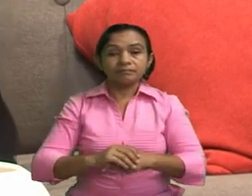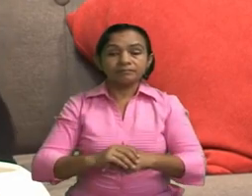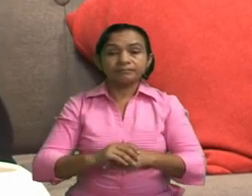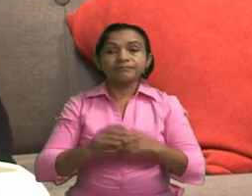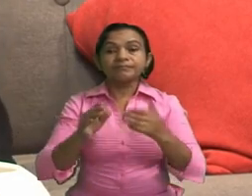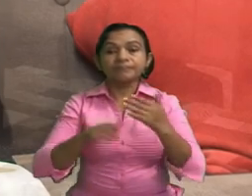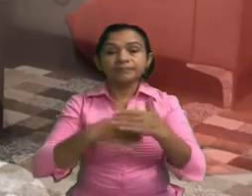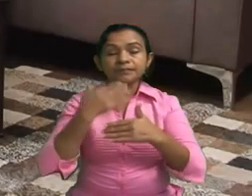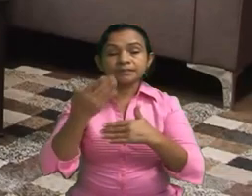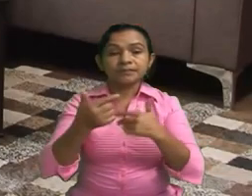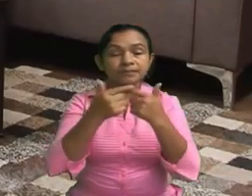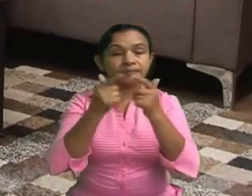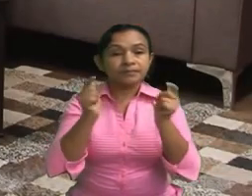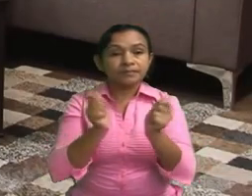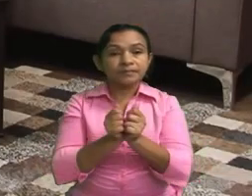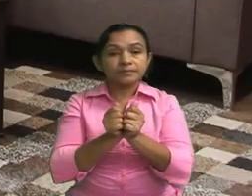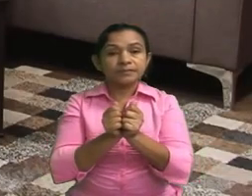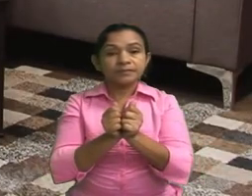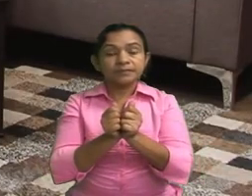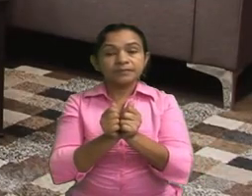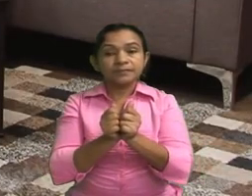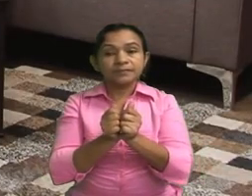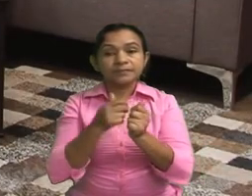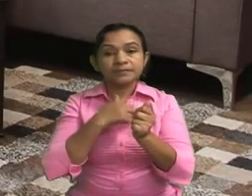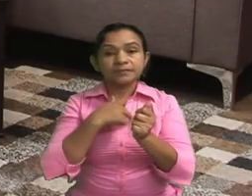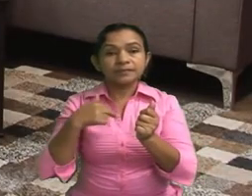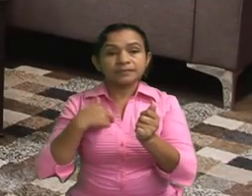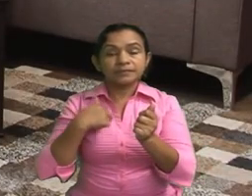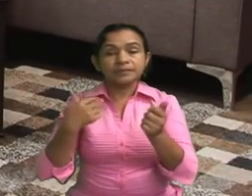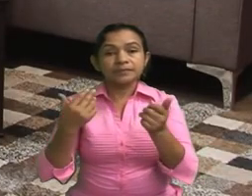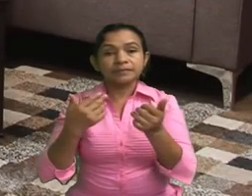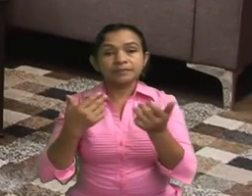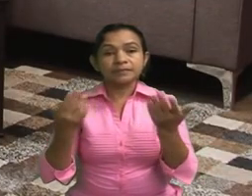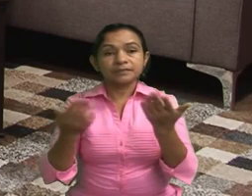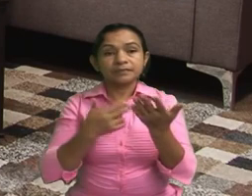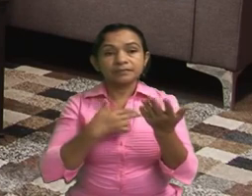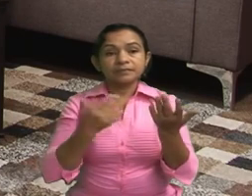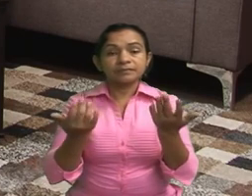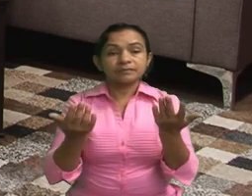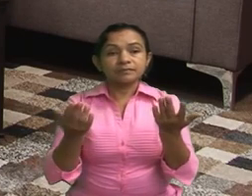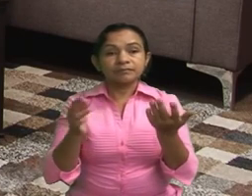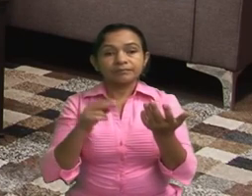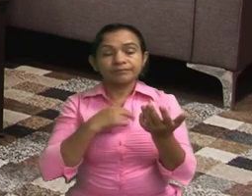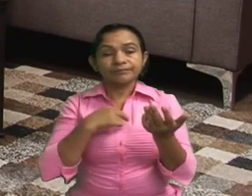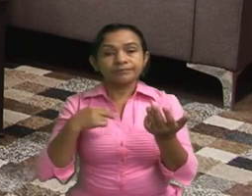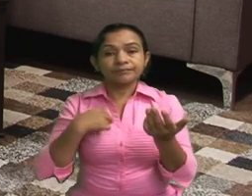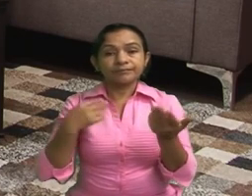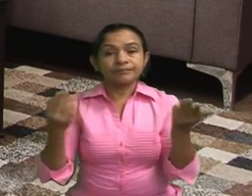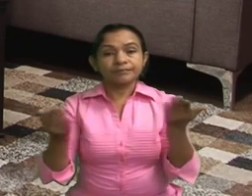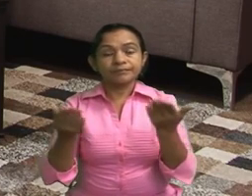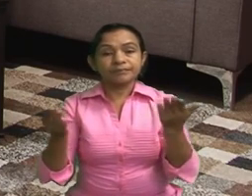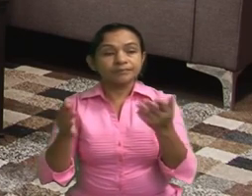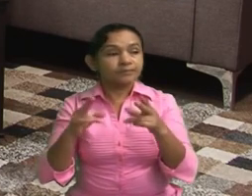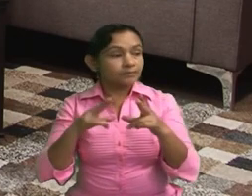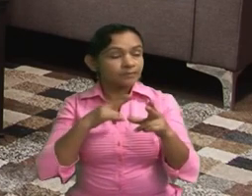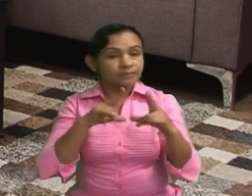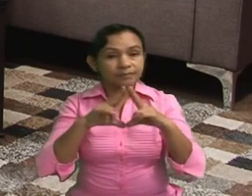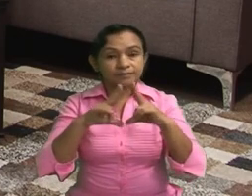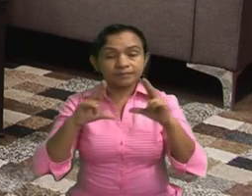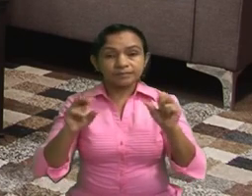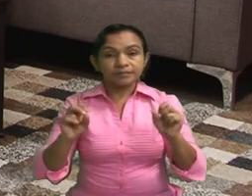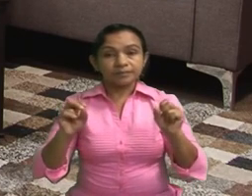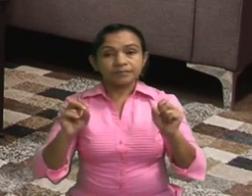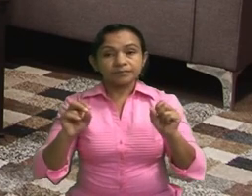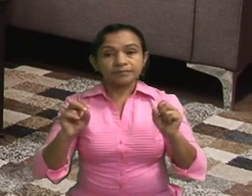hay todo un comité, ¿verdad? Entonces, que no lo hace necesariamente el país. Que no lo hace necesariamente